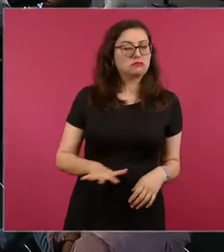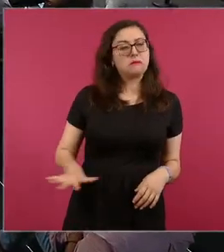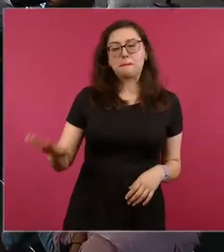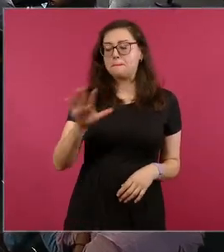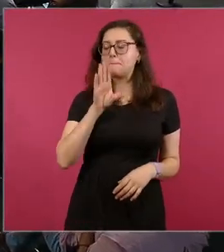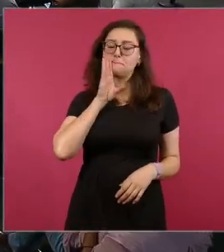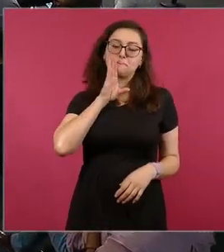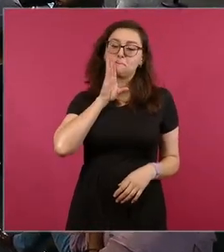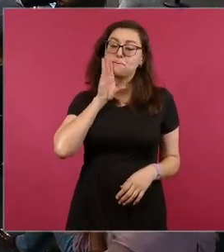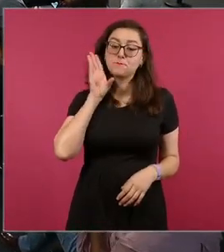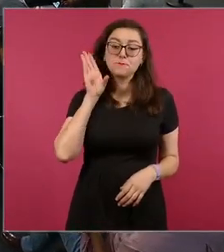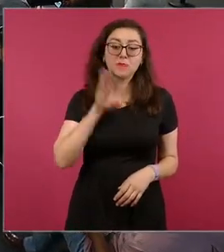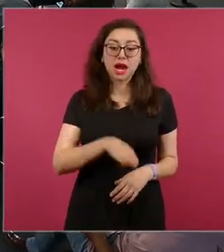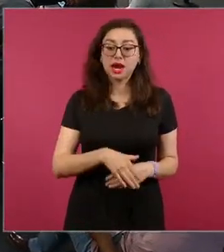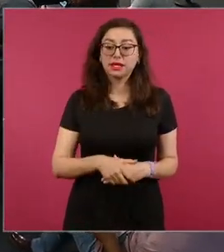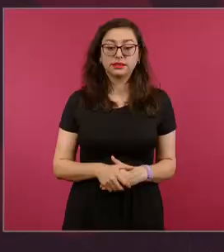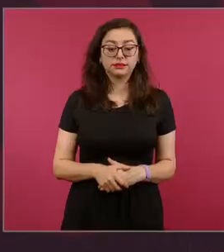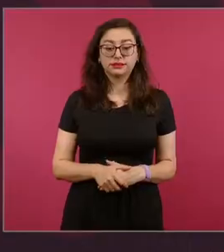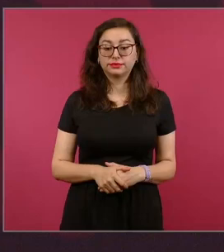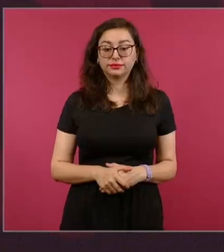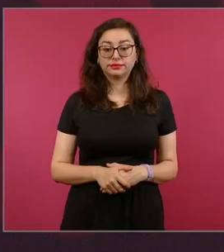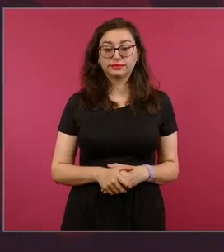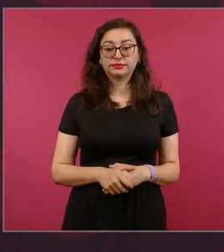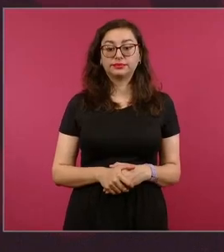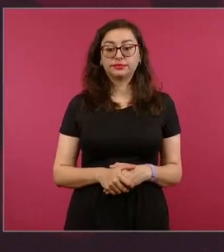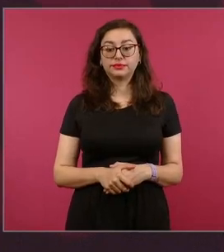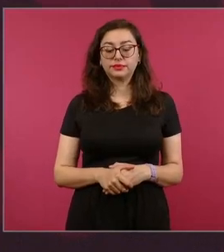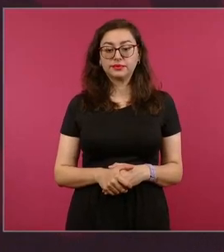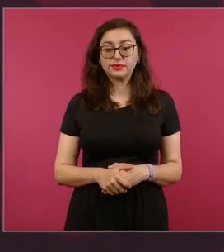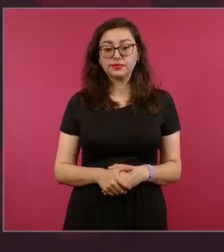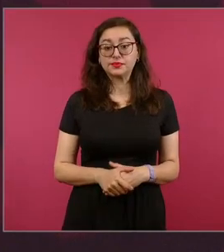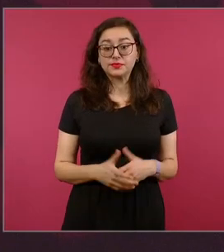Ahora es en Celaya, fueron